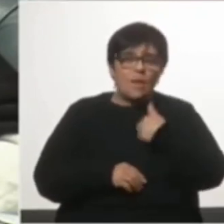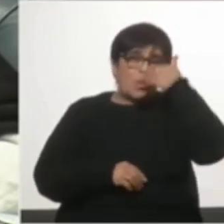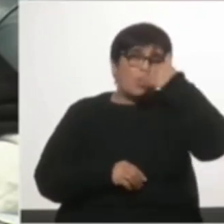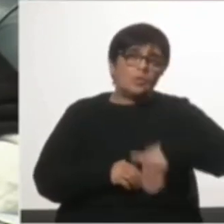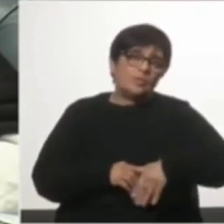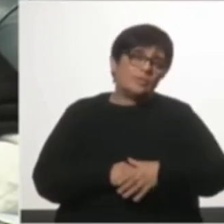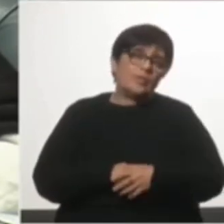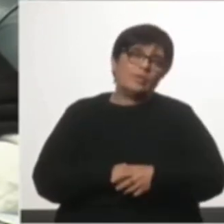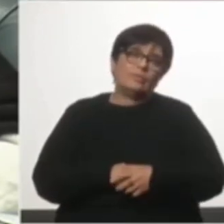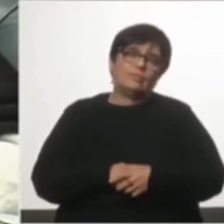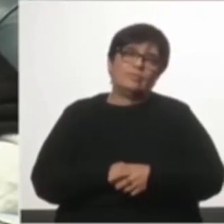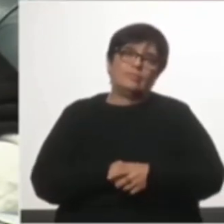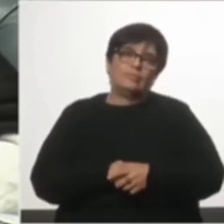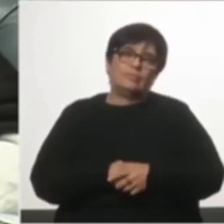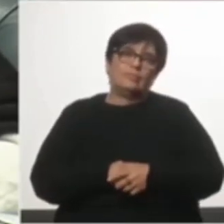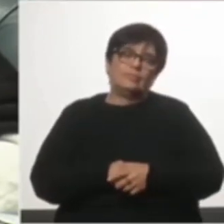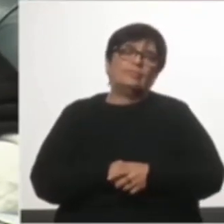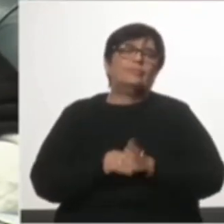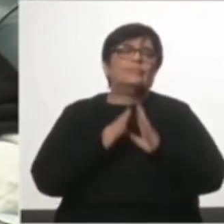último,